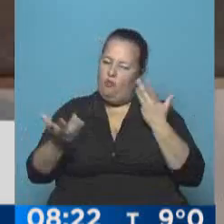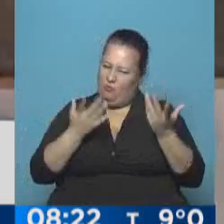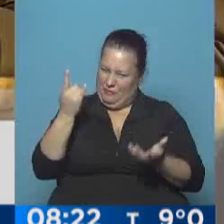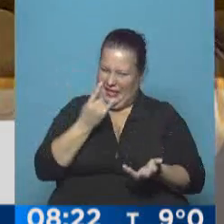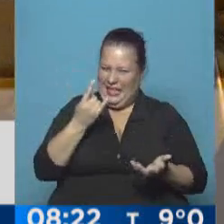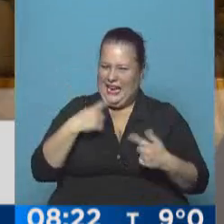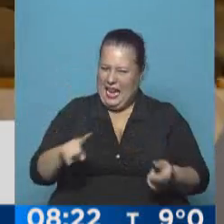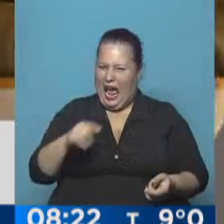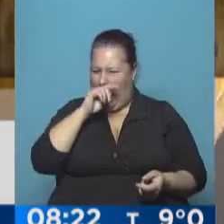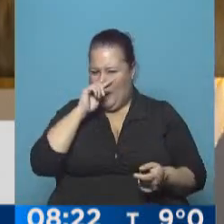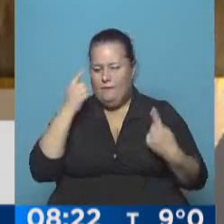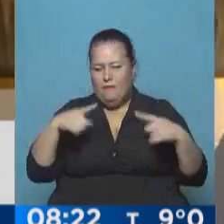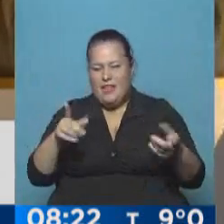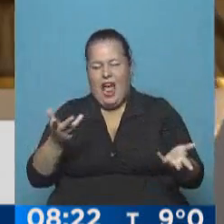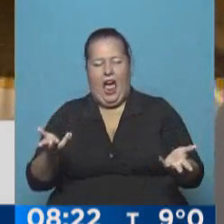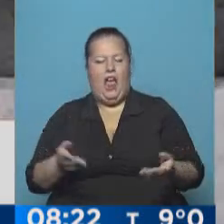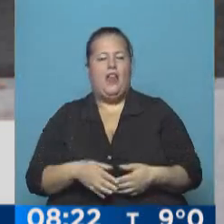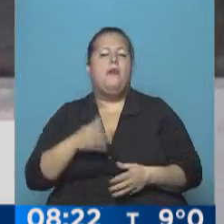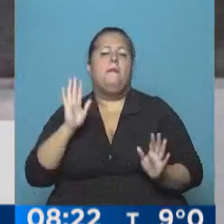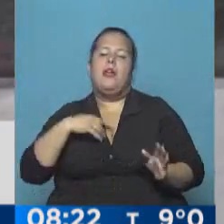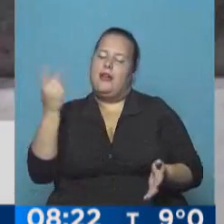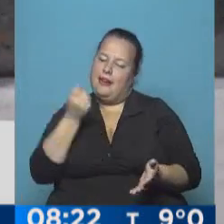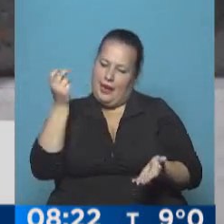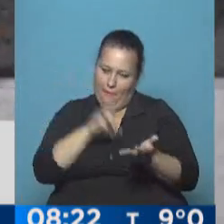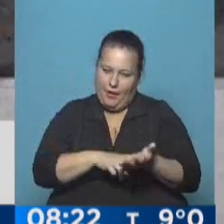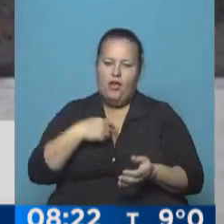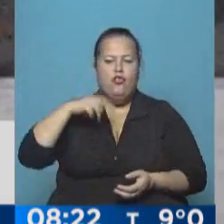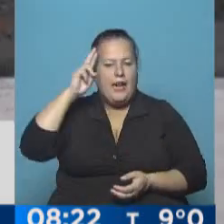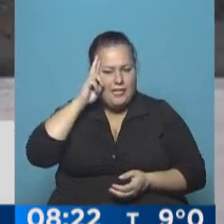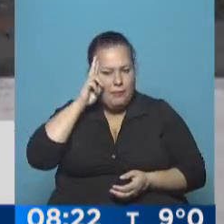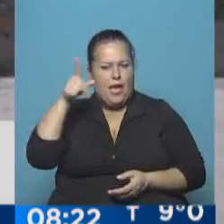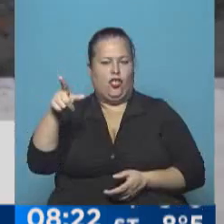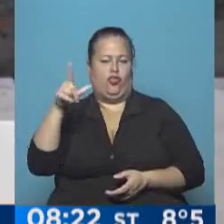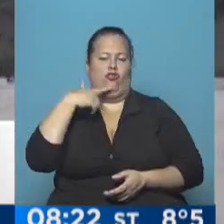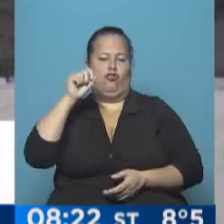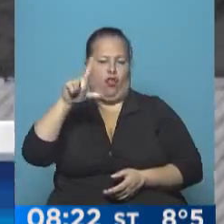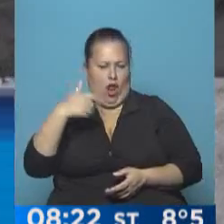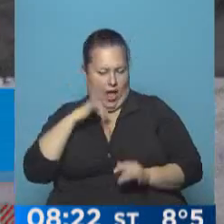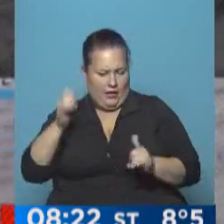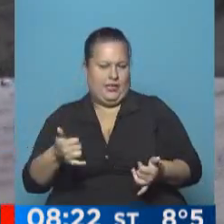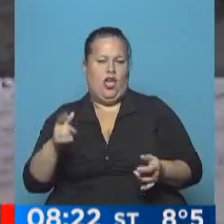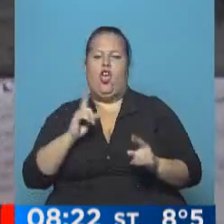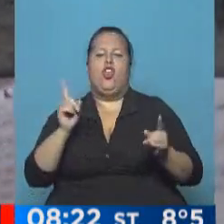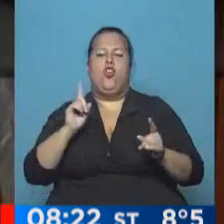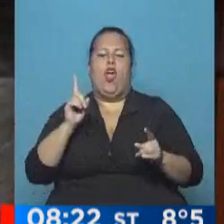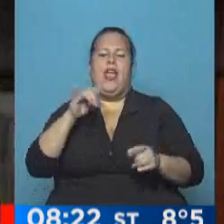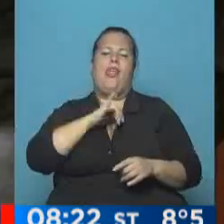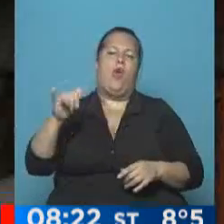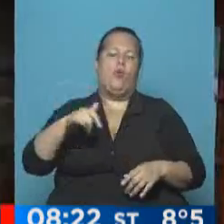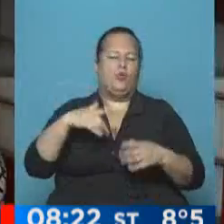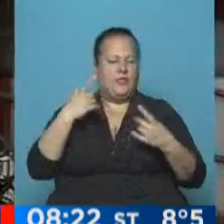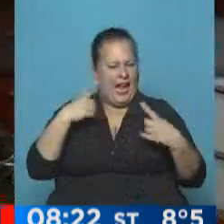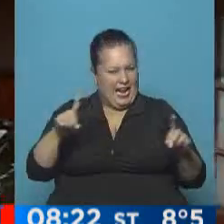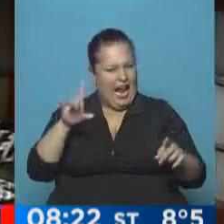digamos, a ciencia ficción. Pero insisto, yo respeto mucho al ingeniero Felipe Solá y no es un denunciador